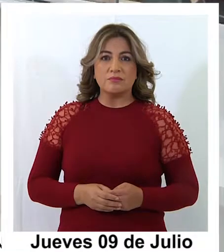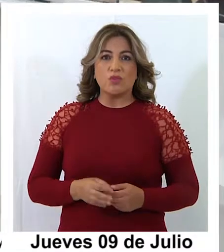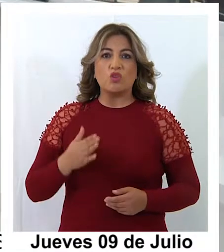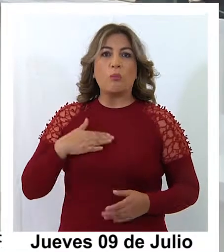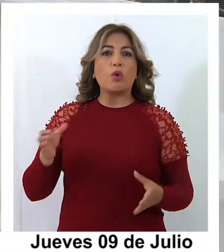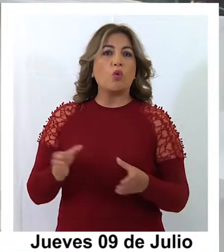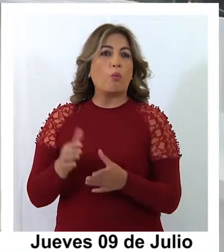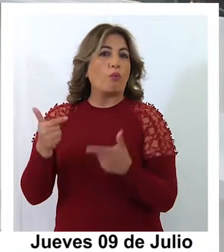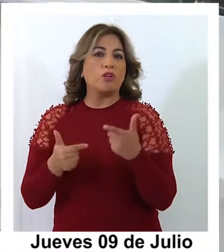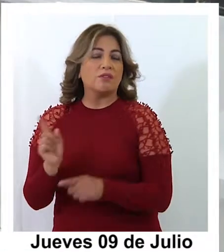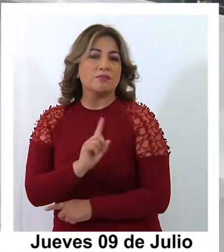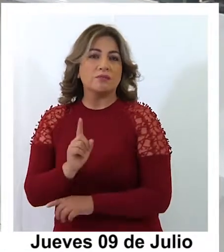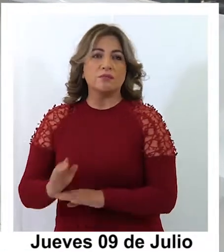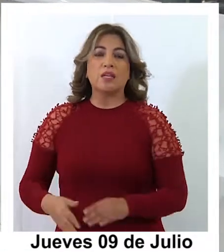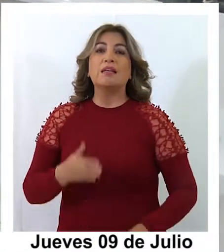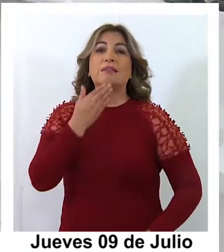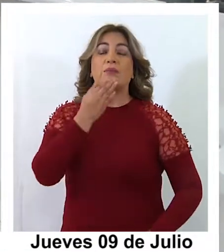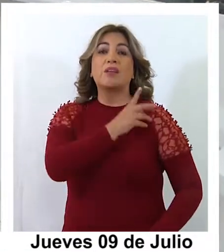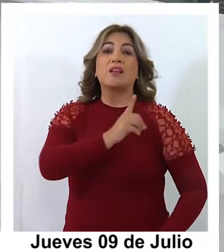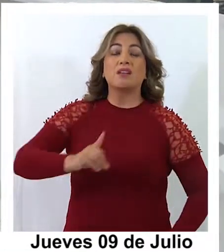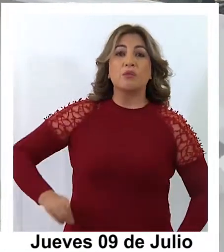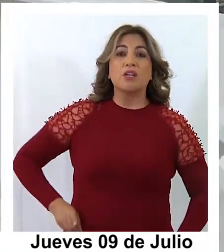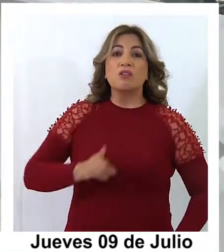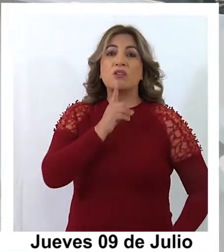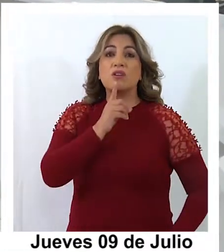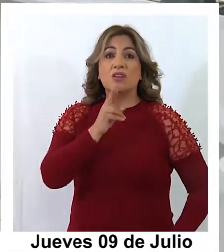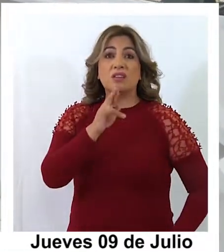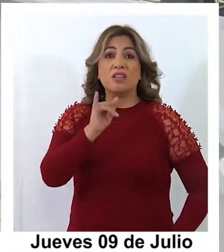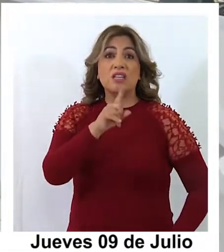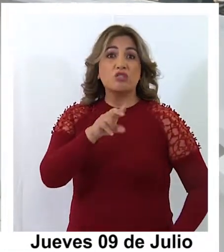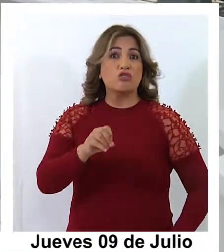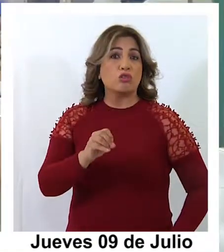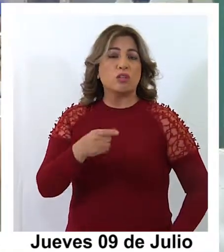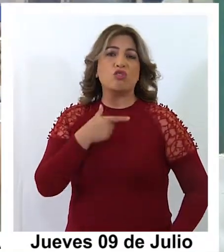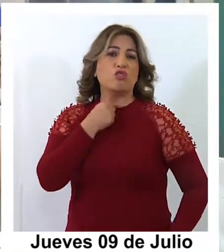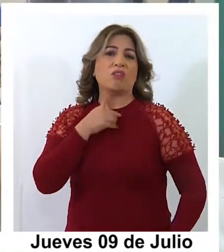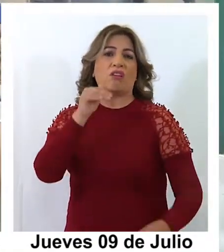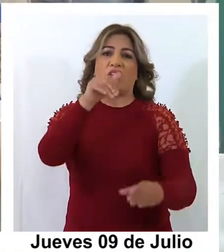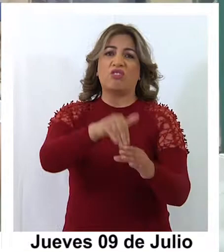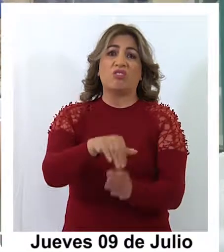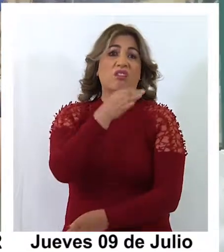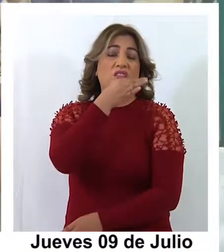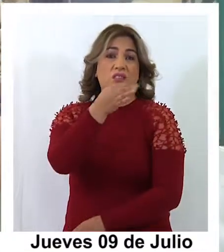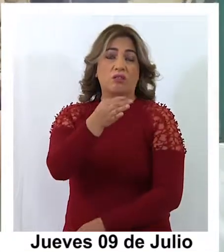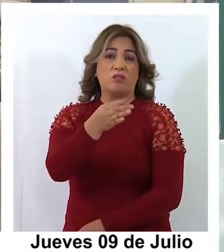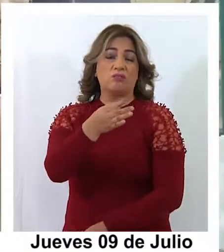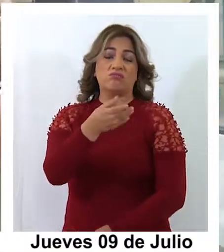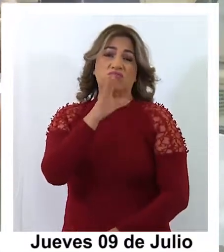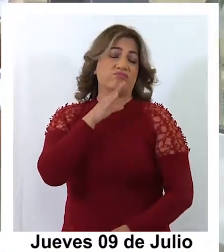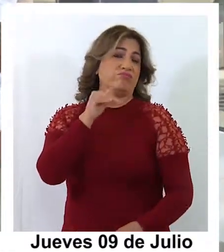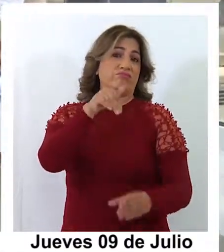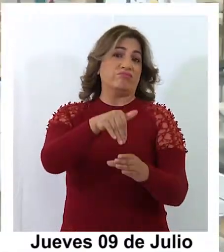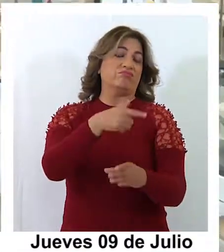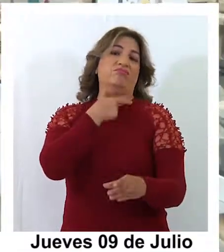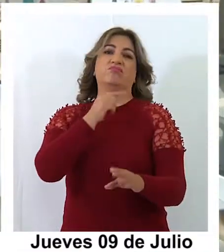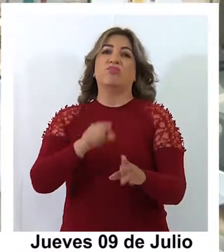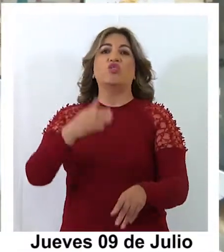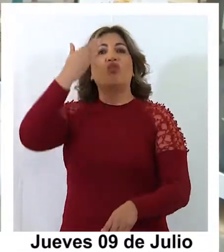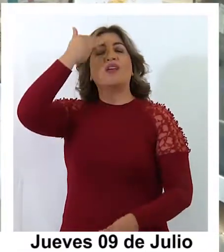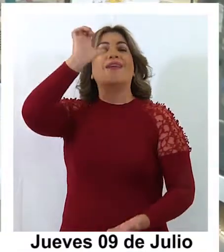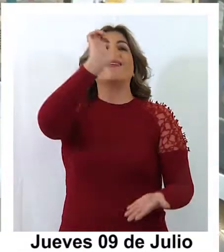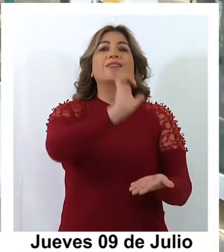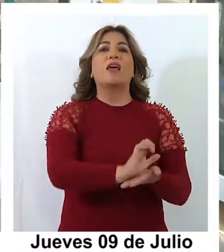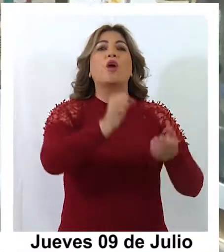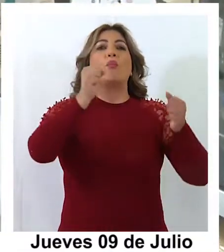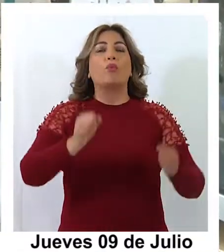partido. Por su parte, el diputado Renzo Trisotti, quien se abstuvo de votar, expresó que su abstención se debió a que cree que el estado